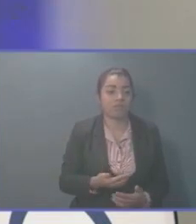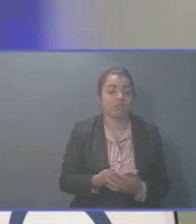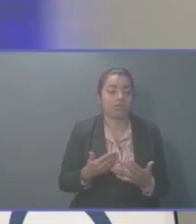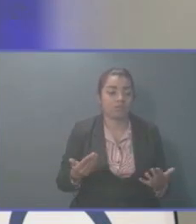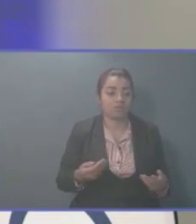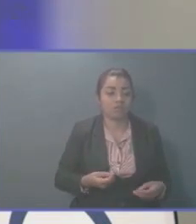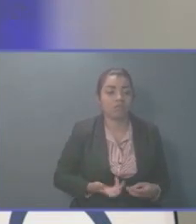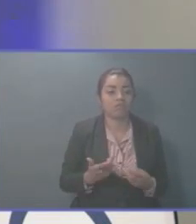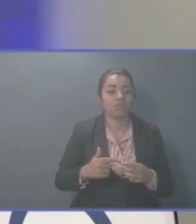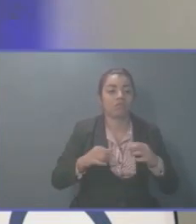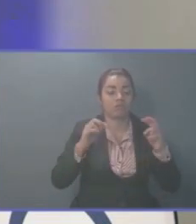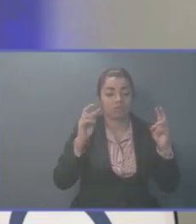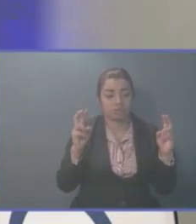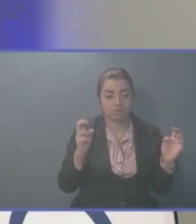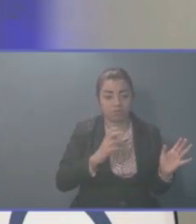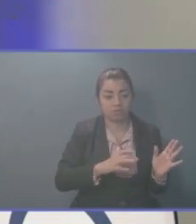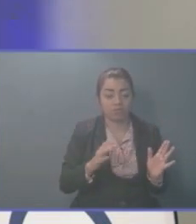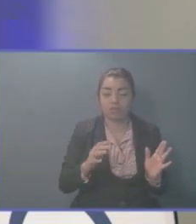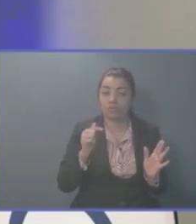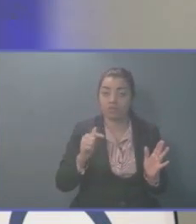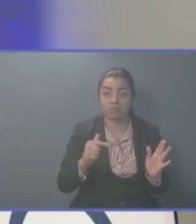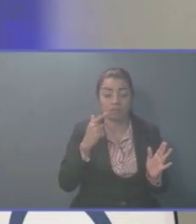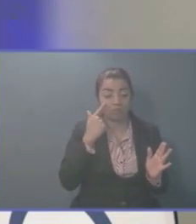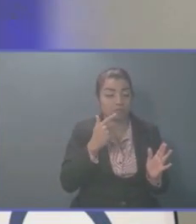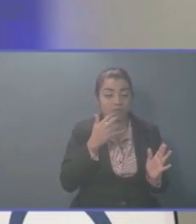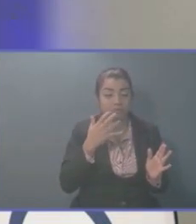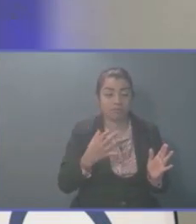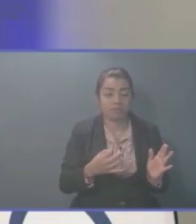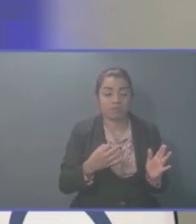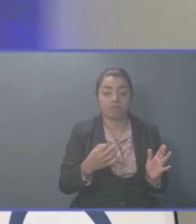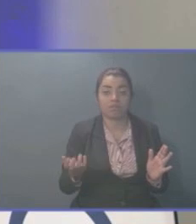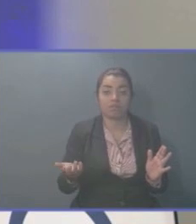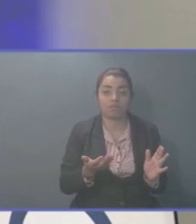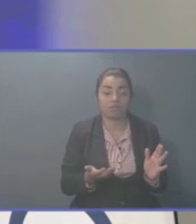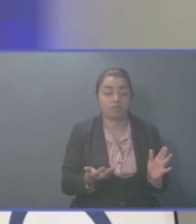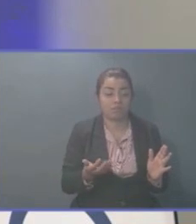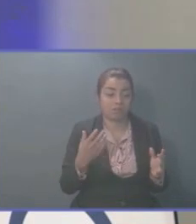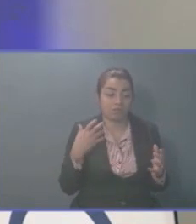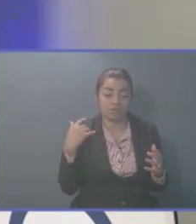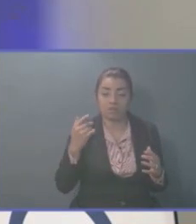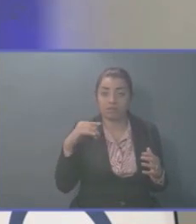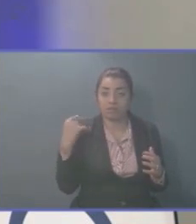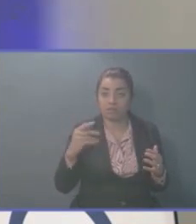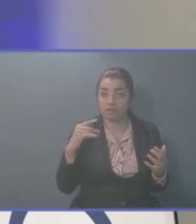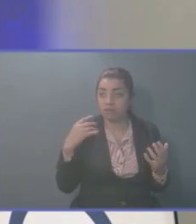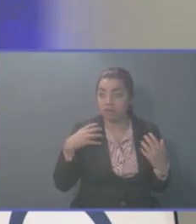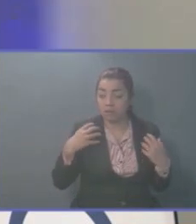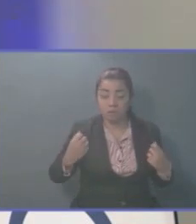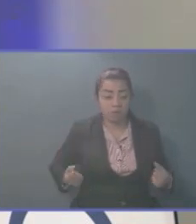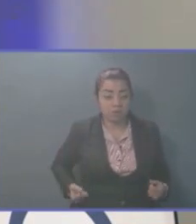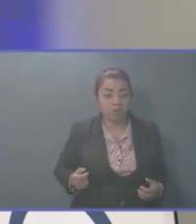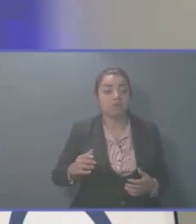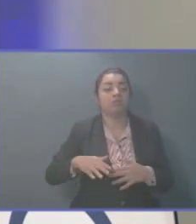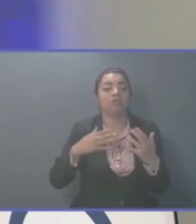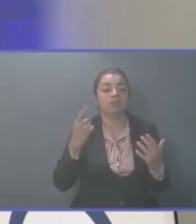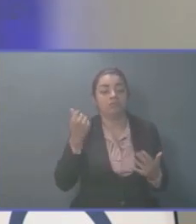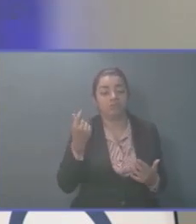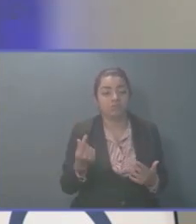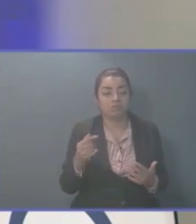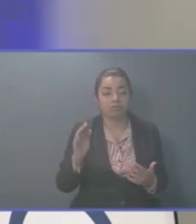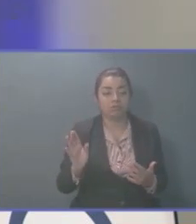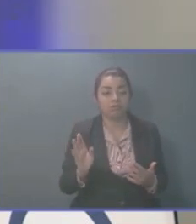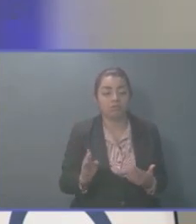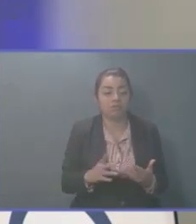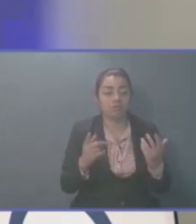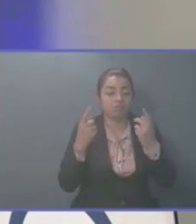En el tema de los recursos, por ejemplo, no es cierto que el Ejecutivo, si tiene una emergencia, no tenga recursos a la mano para hacer uso de ellos.